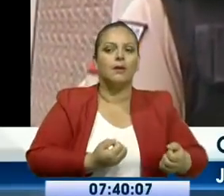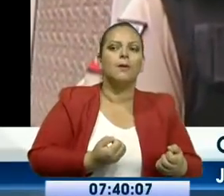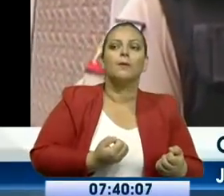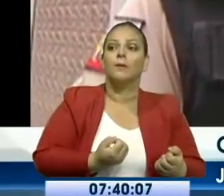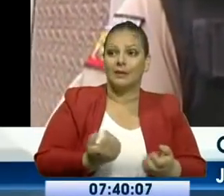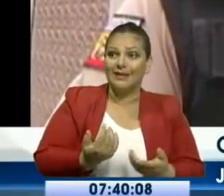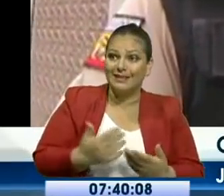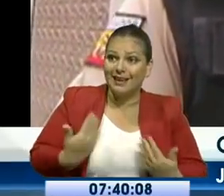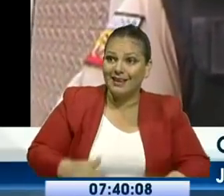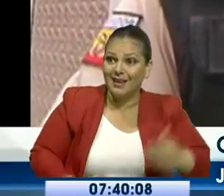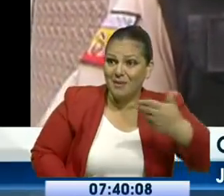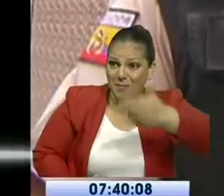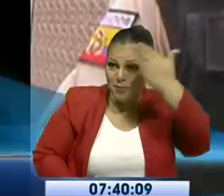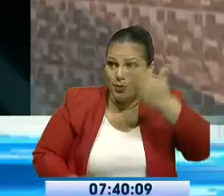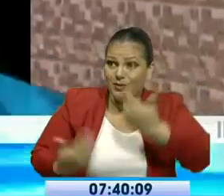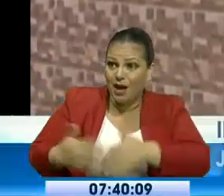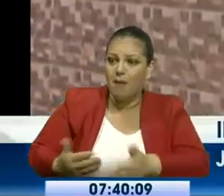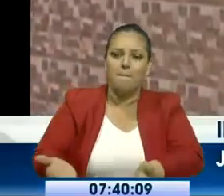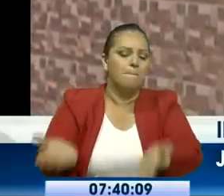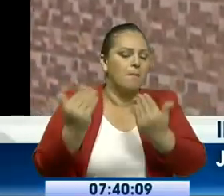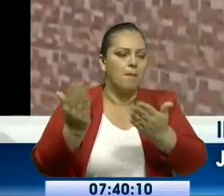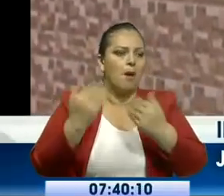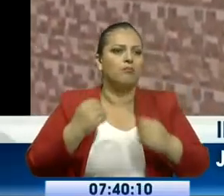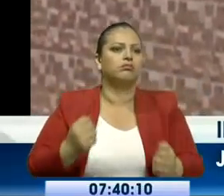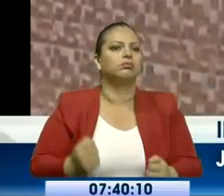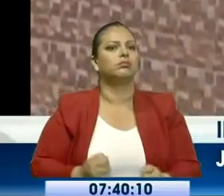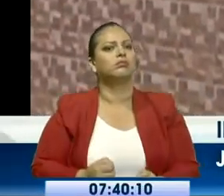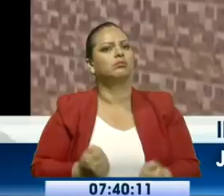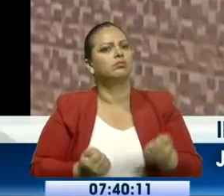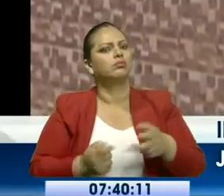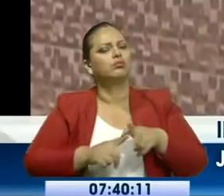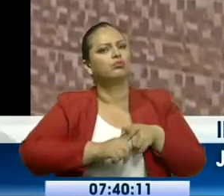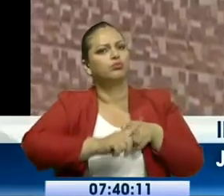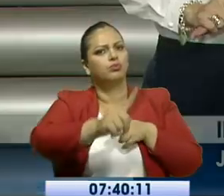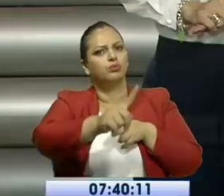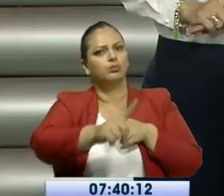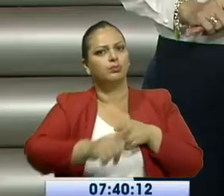auto en el que posiblemente se dio la fuga. Informó Rosalena Vascones.